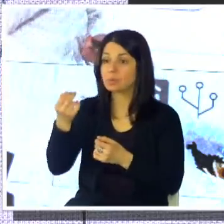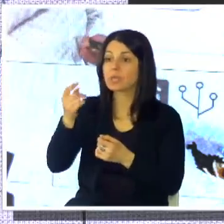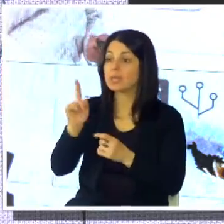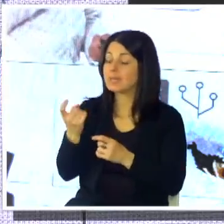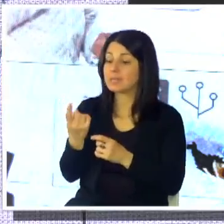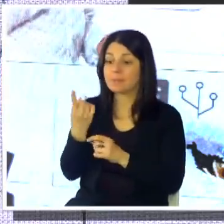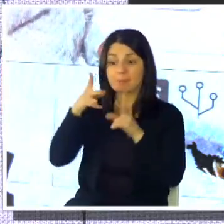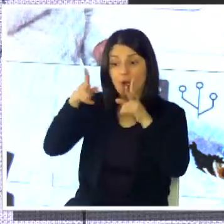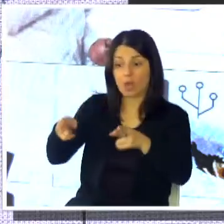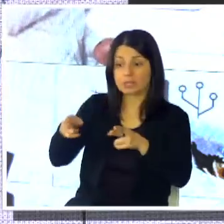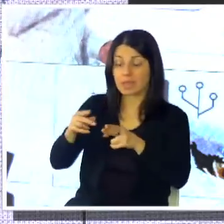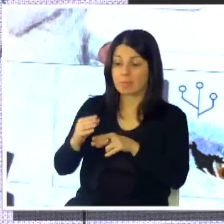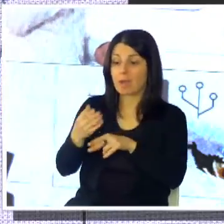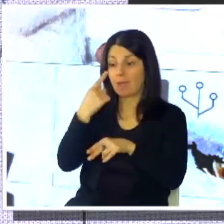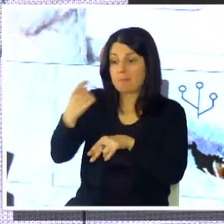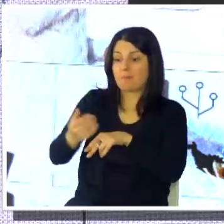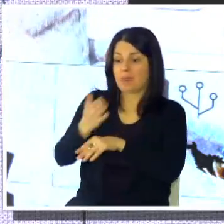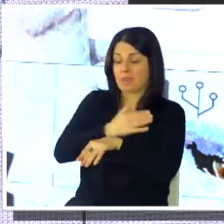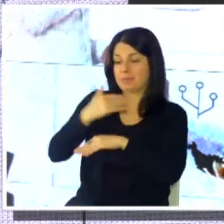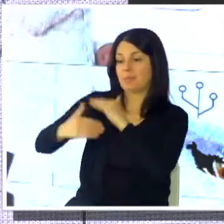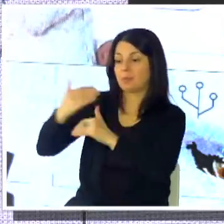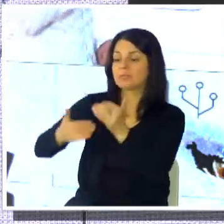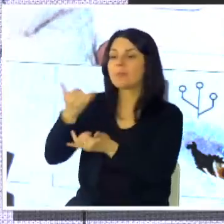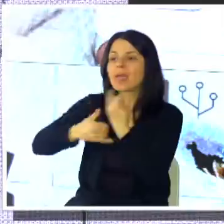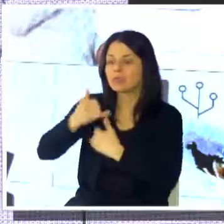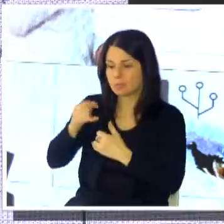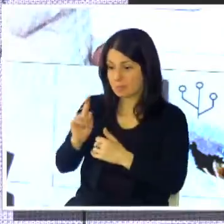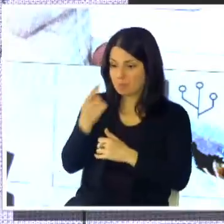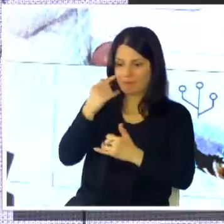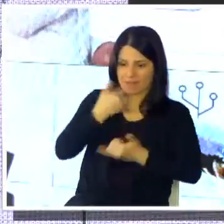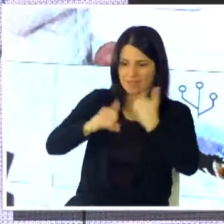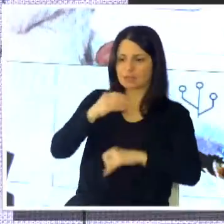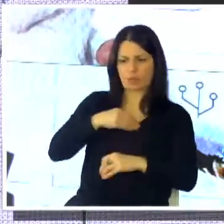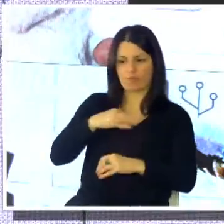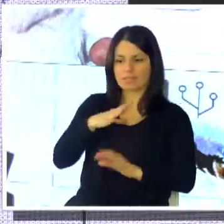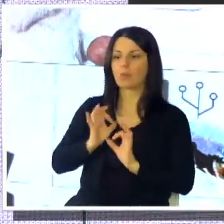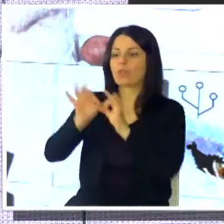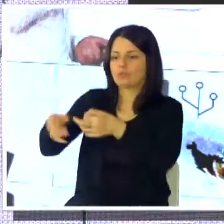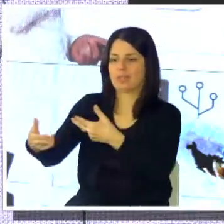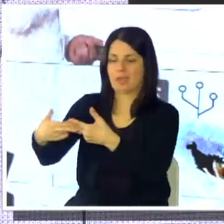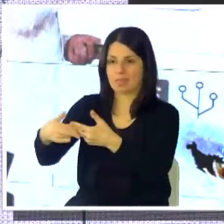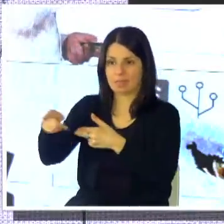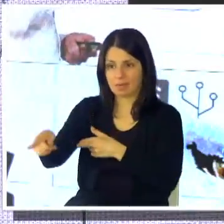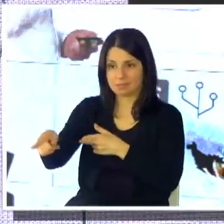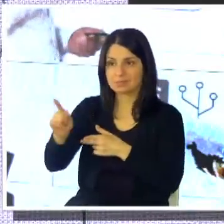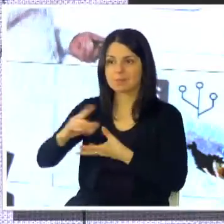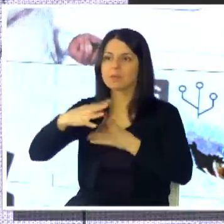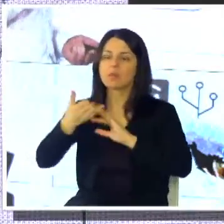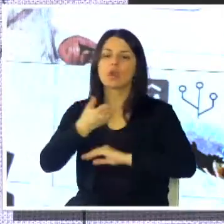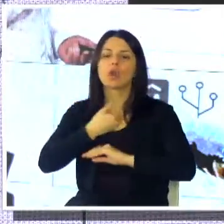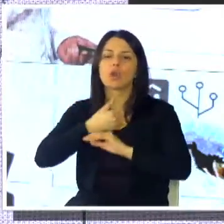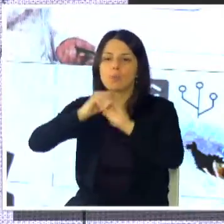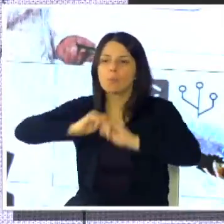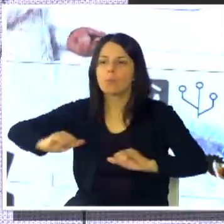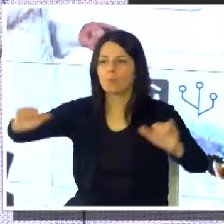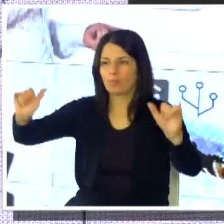etapa de preprocesamiento de los datos para que sean datos confiables los que llegan a la plataforma, y modelos de cómo se publican los